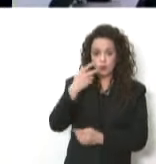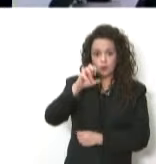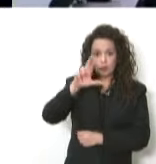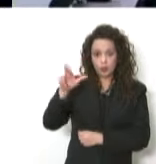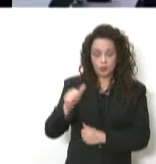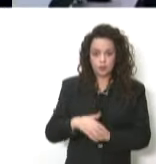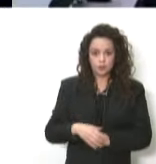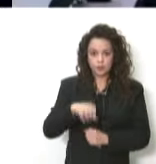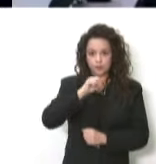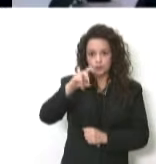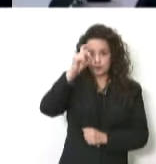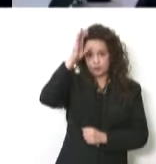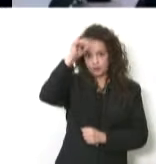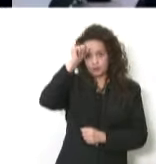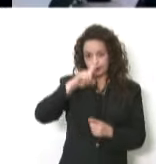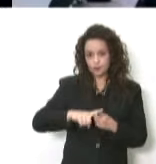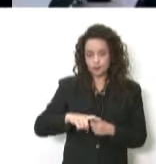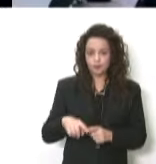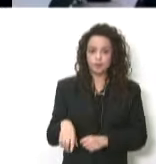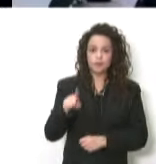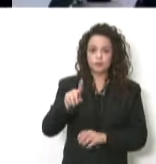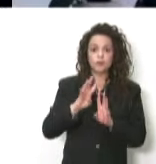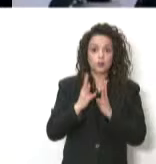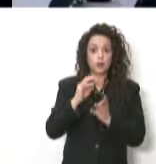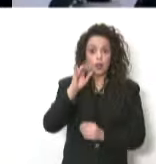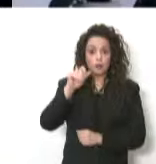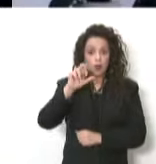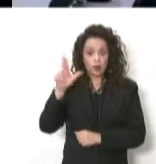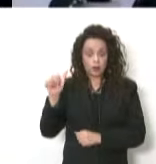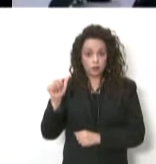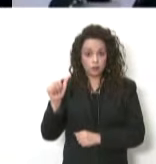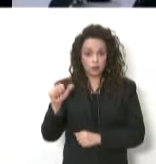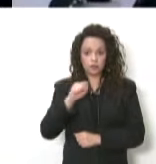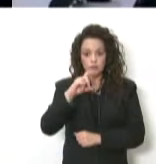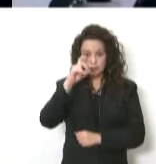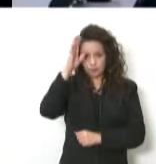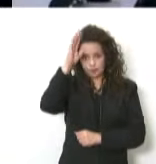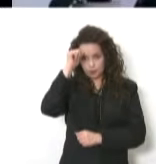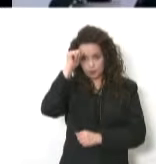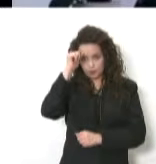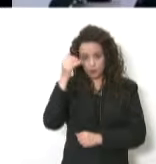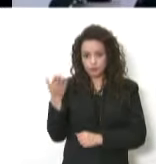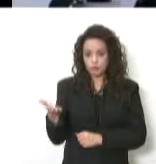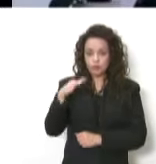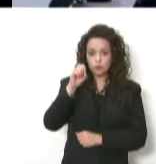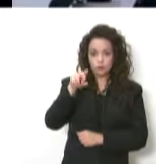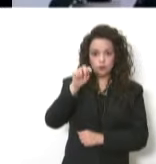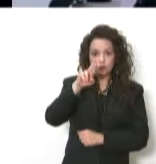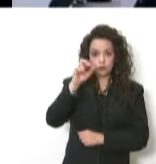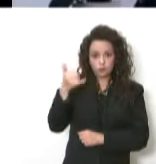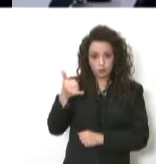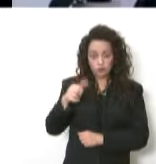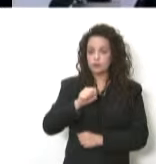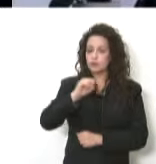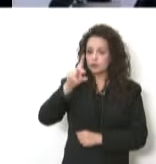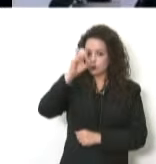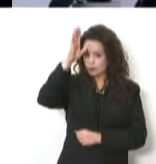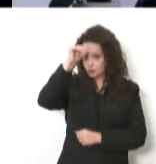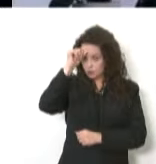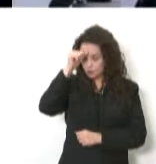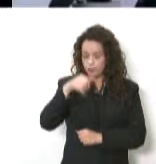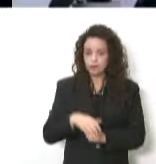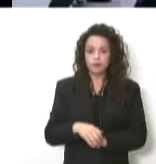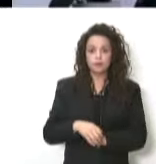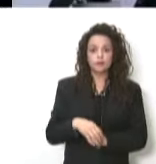A favor. Comisionada Ibarra. A favor. Comisionado Monterrey. A favor.